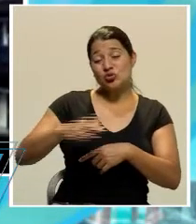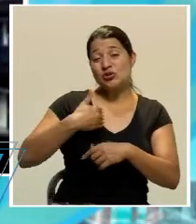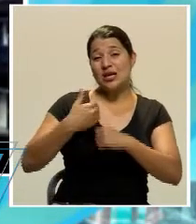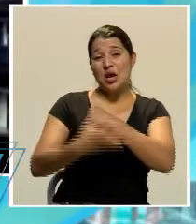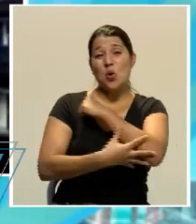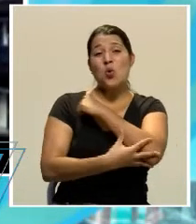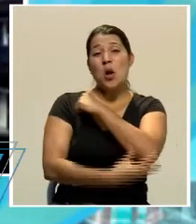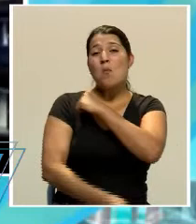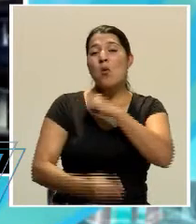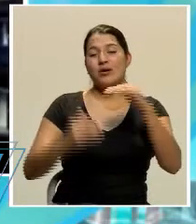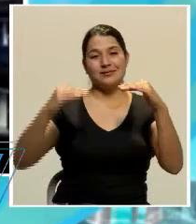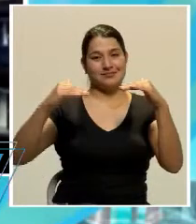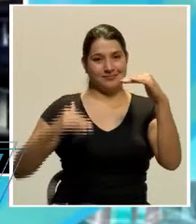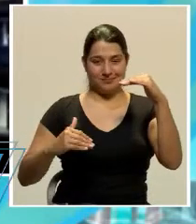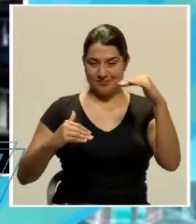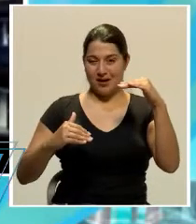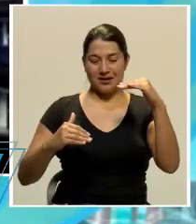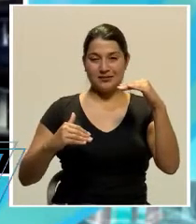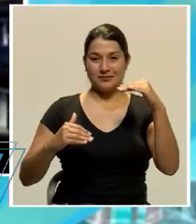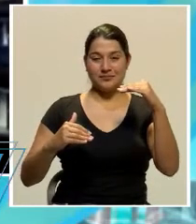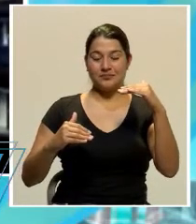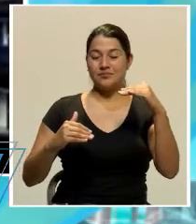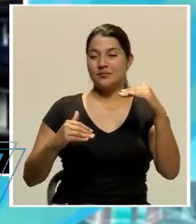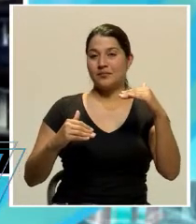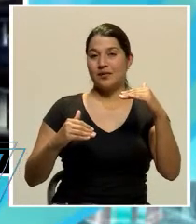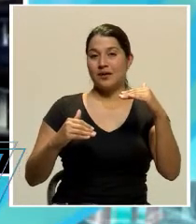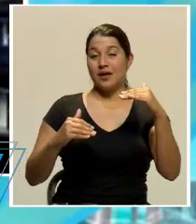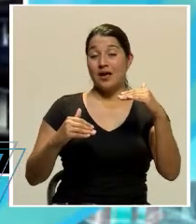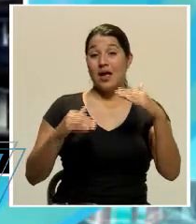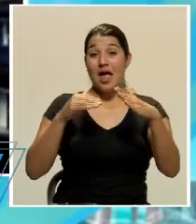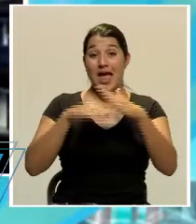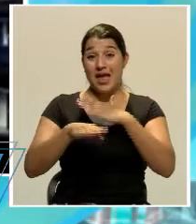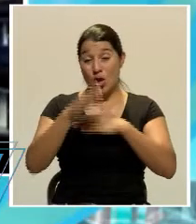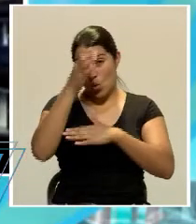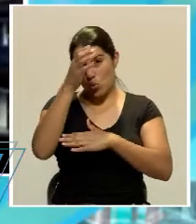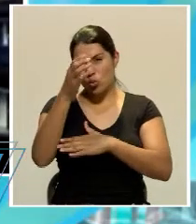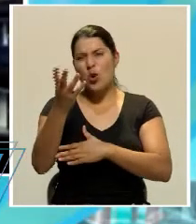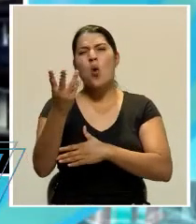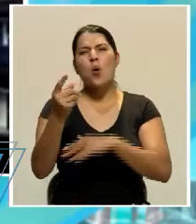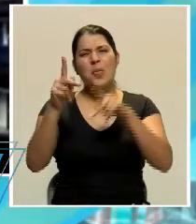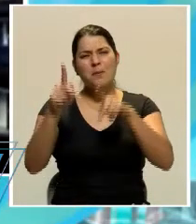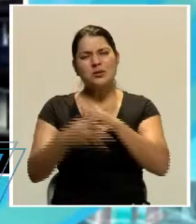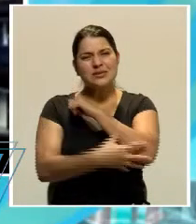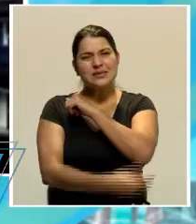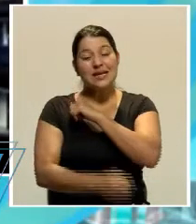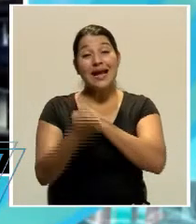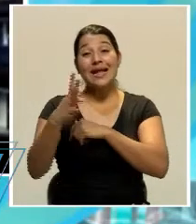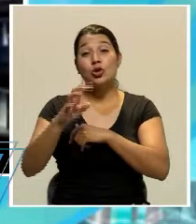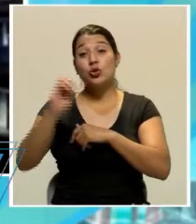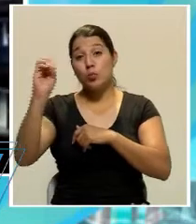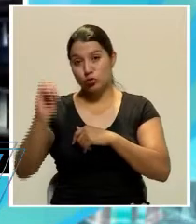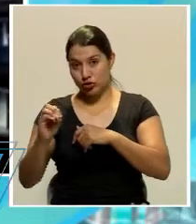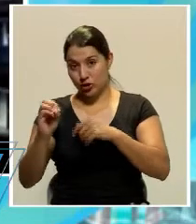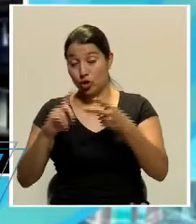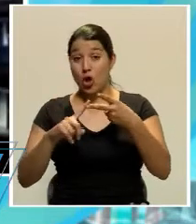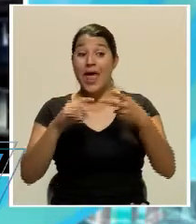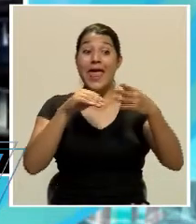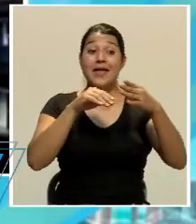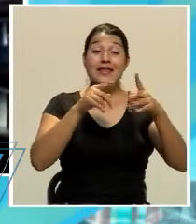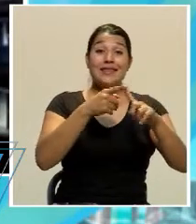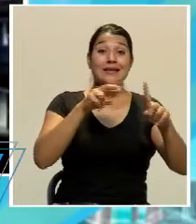al promedio nacional. En cultura es un 14% y a nivel nacional es el